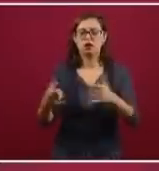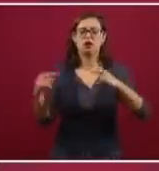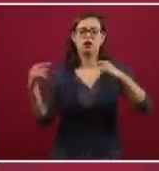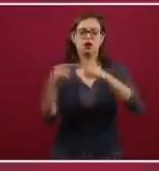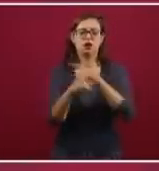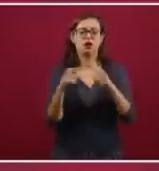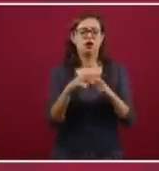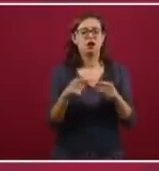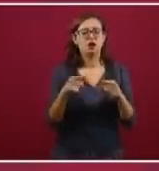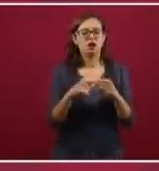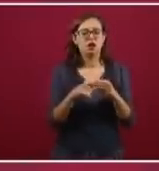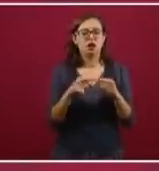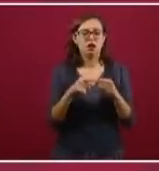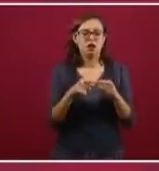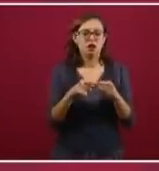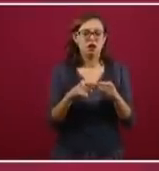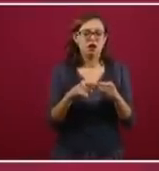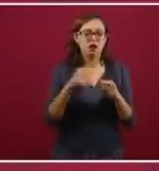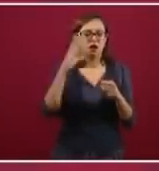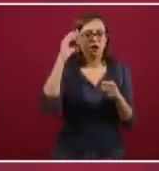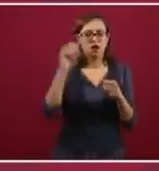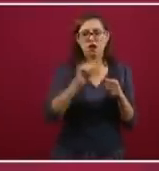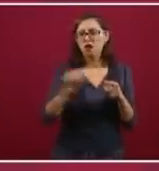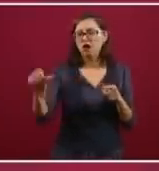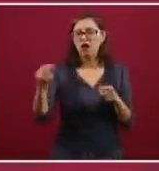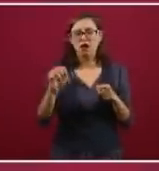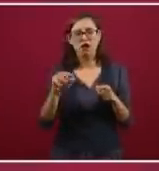Colima-Manzanillo. Ahí también ya se llegó a un acuerdo,